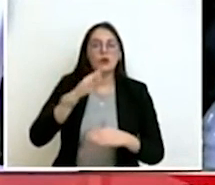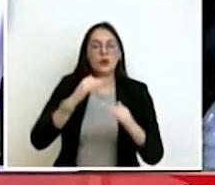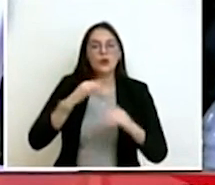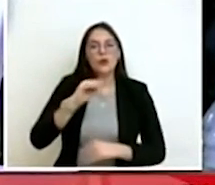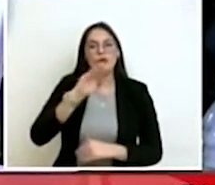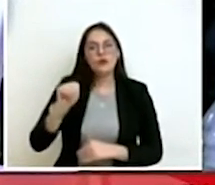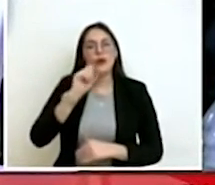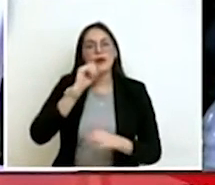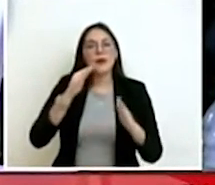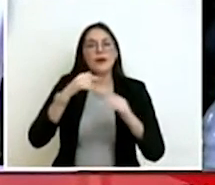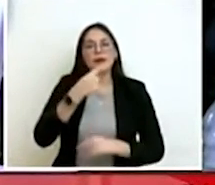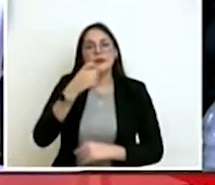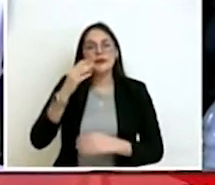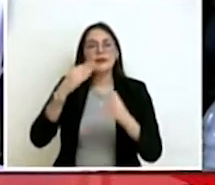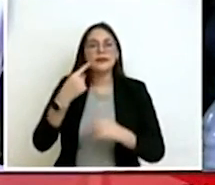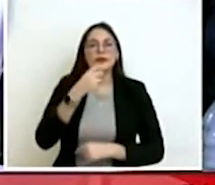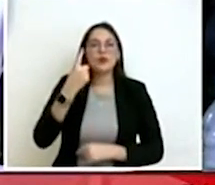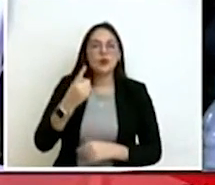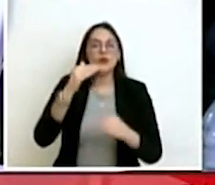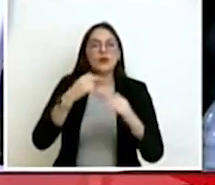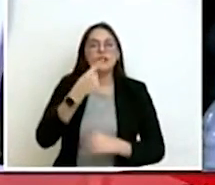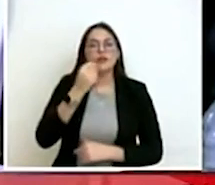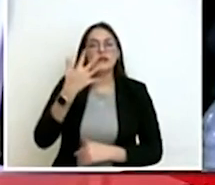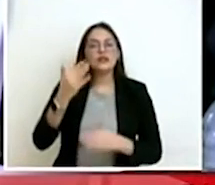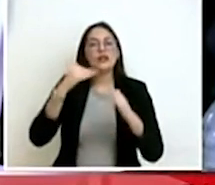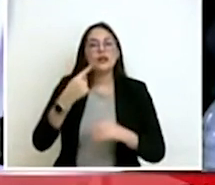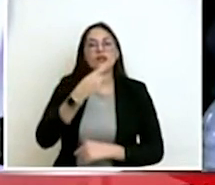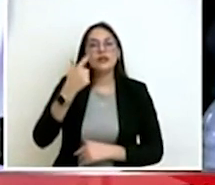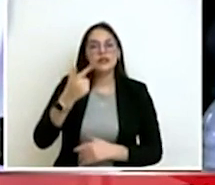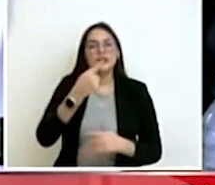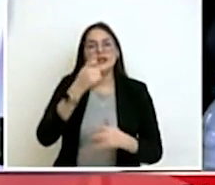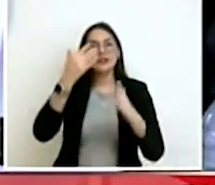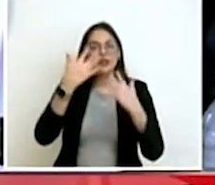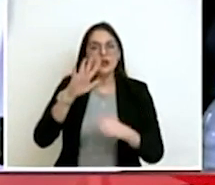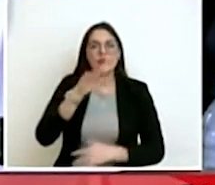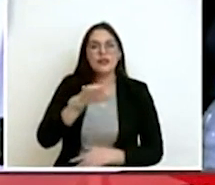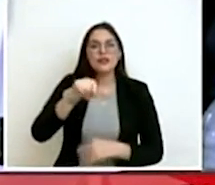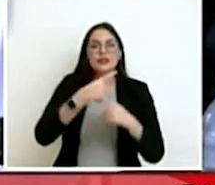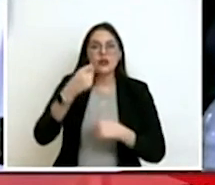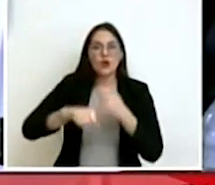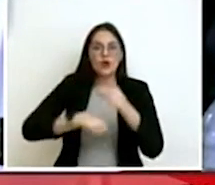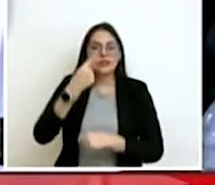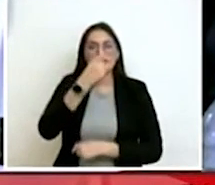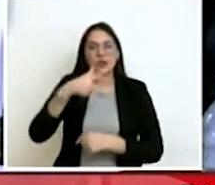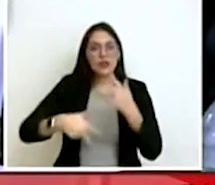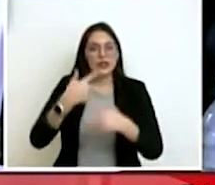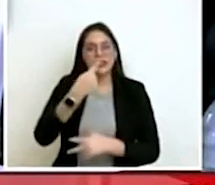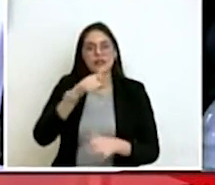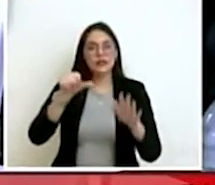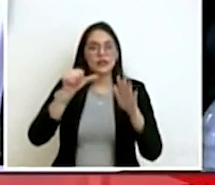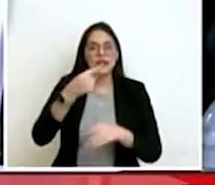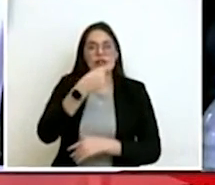99, 100, 101, 105, 107, 110, 111, 113,